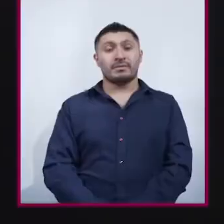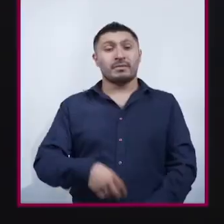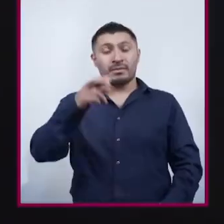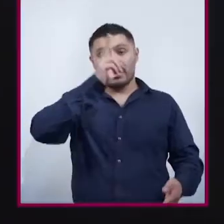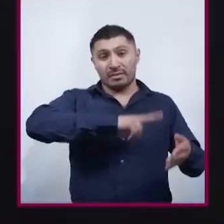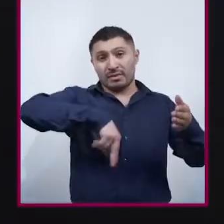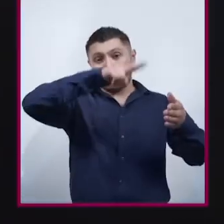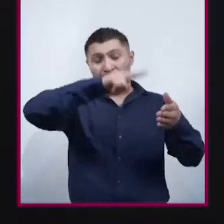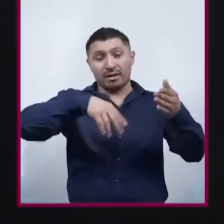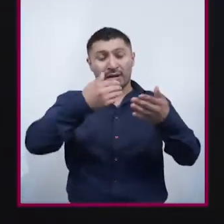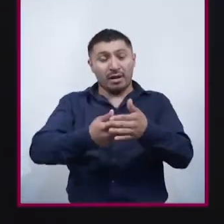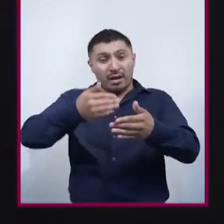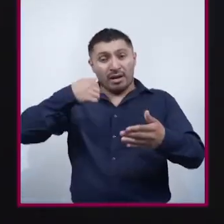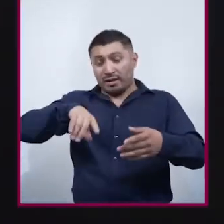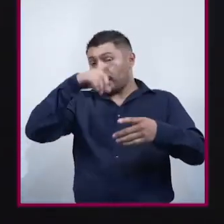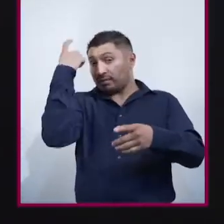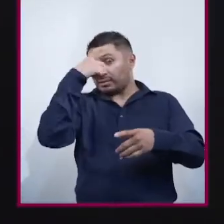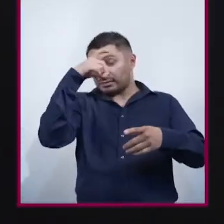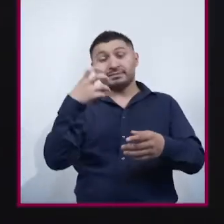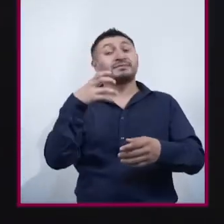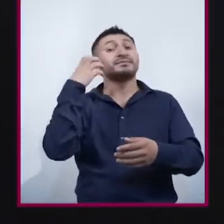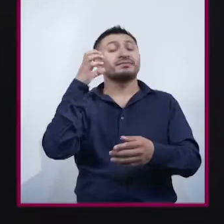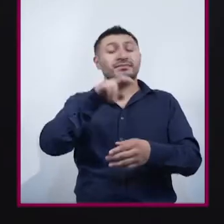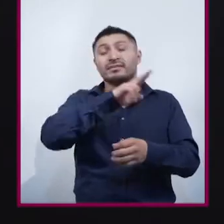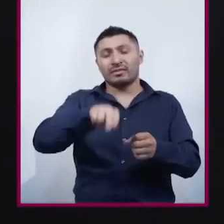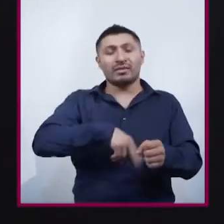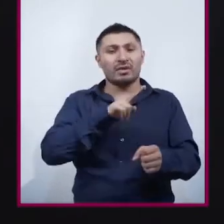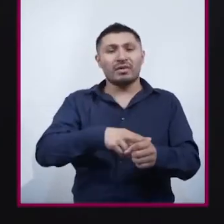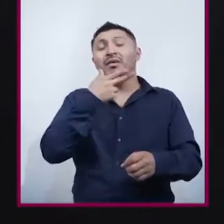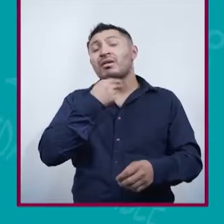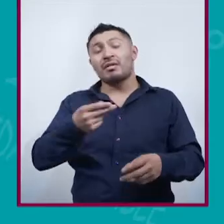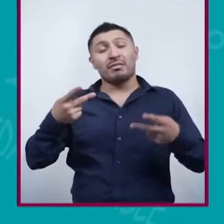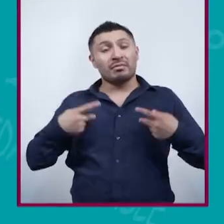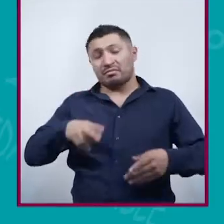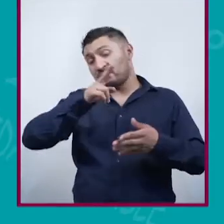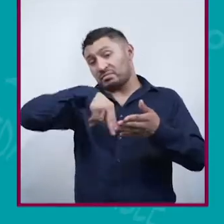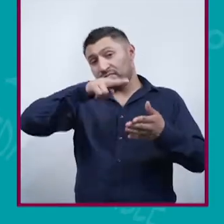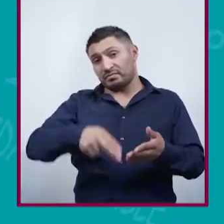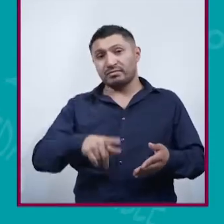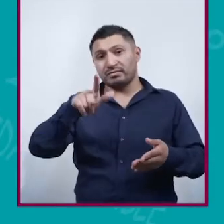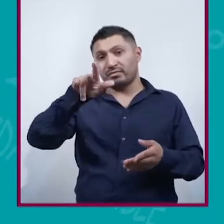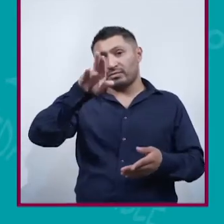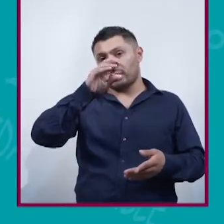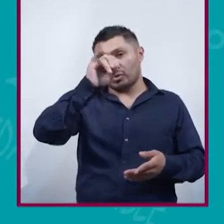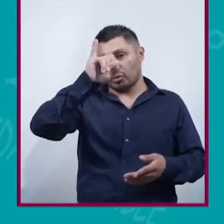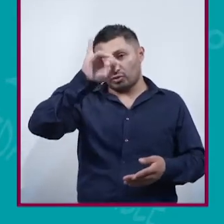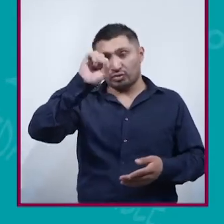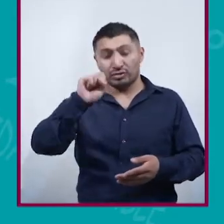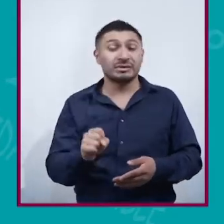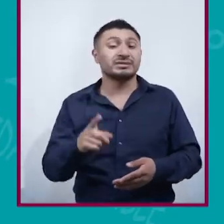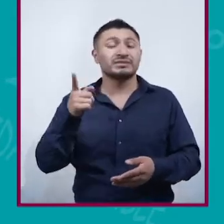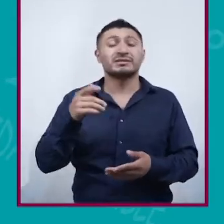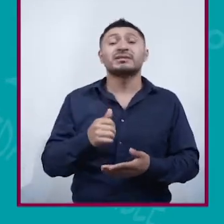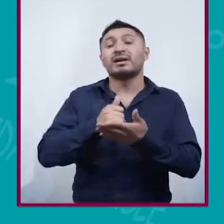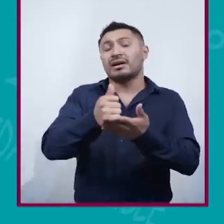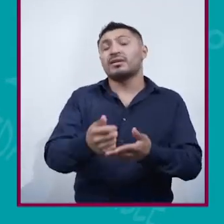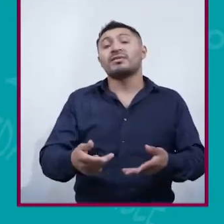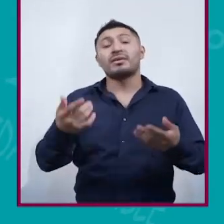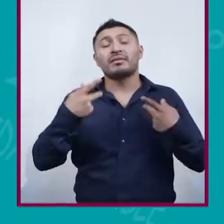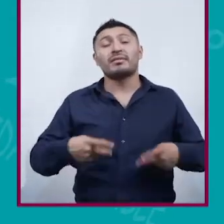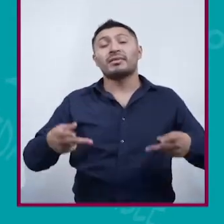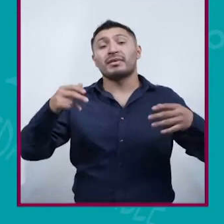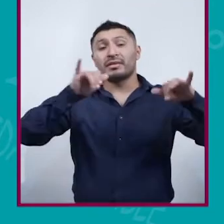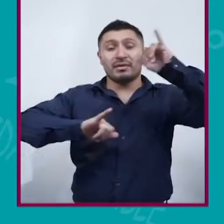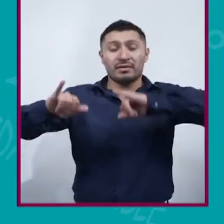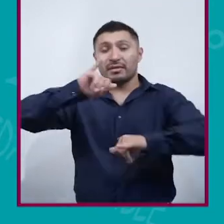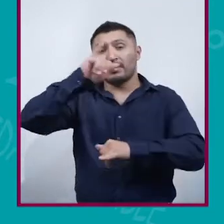Al ser la pintura el antecedente de la fotografía, fue natural que un pintor, Louis-Jacques Mandé Daguerre, con ayuda del